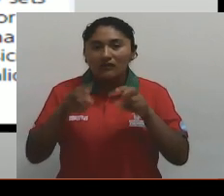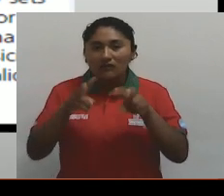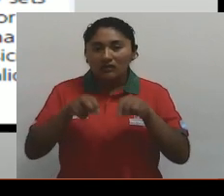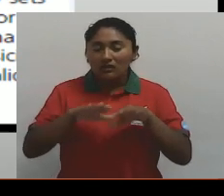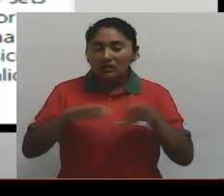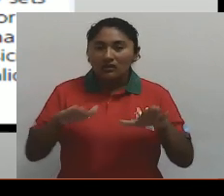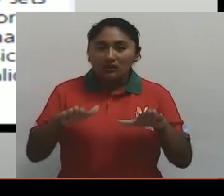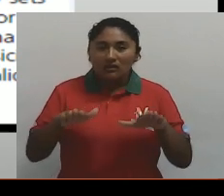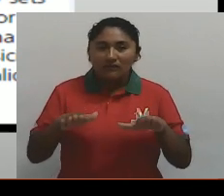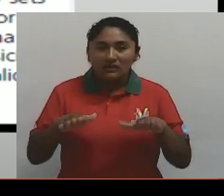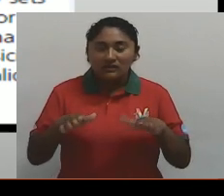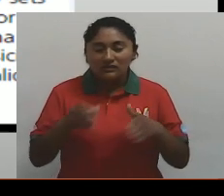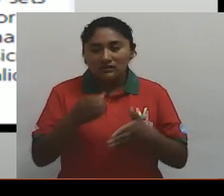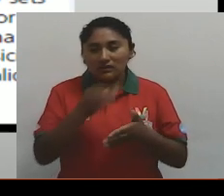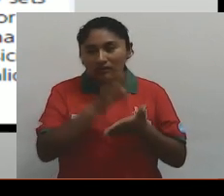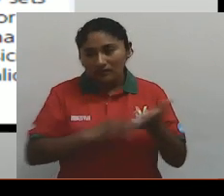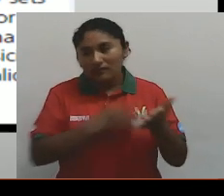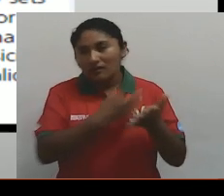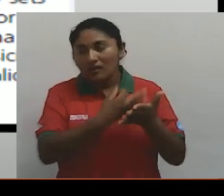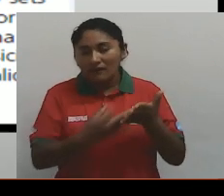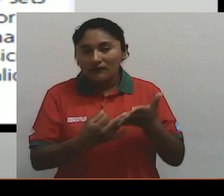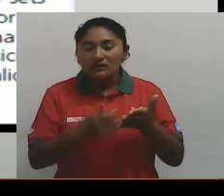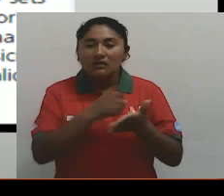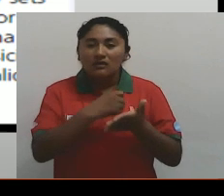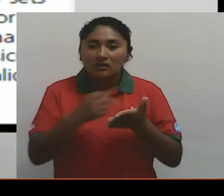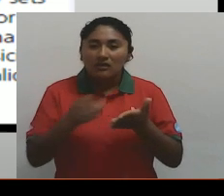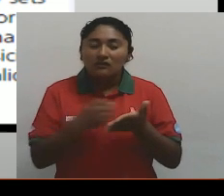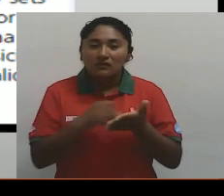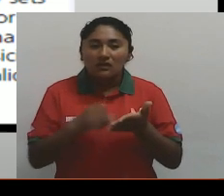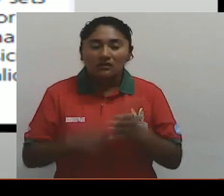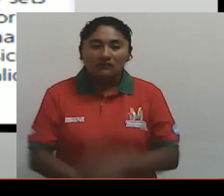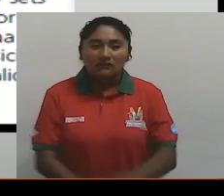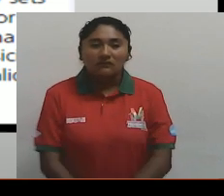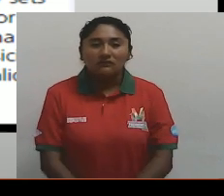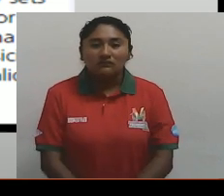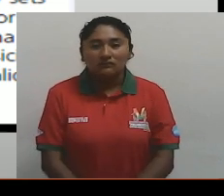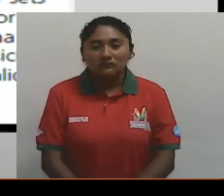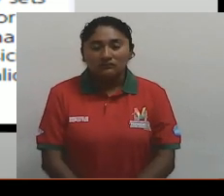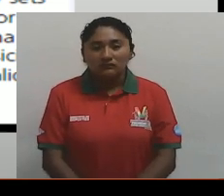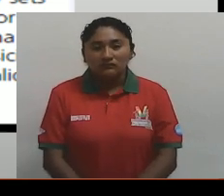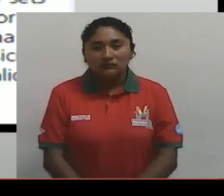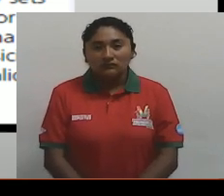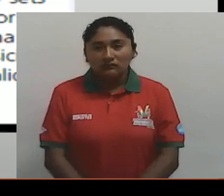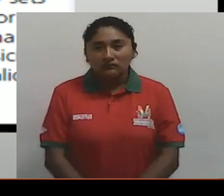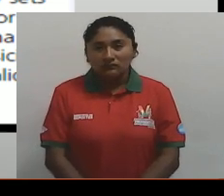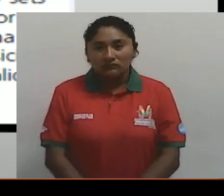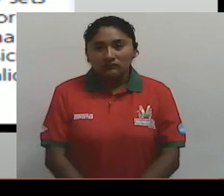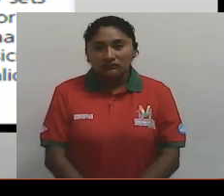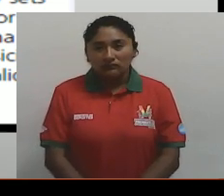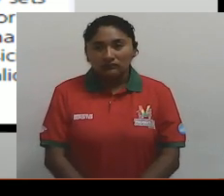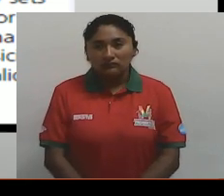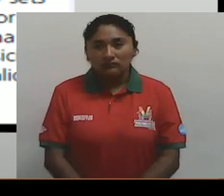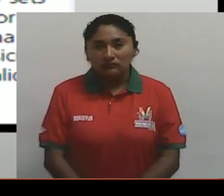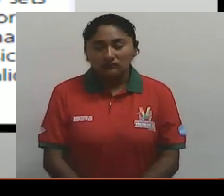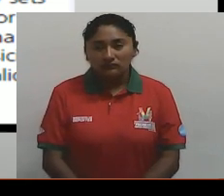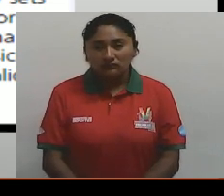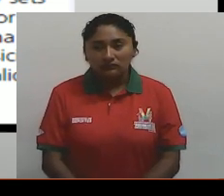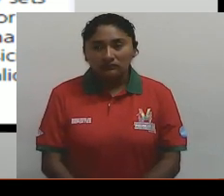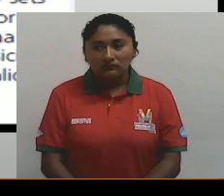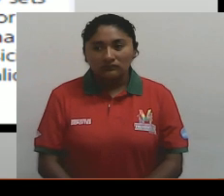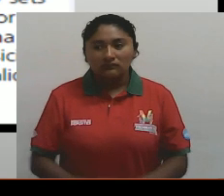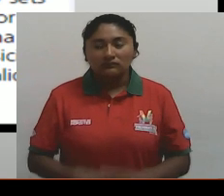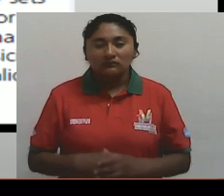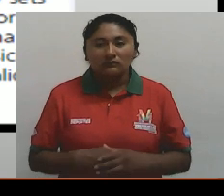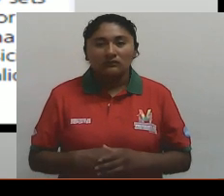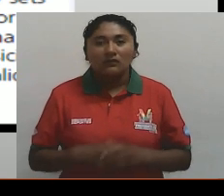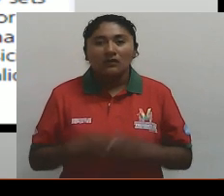está registrado en la lista de jugadores, el equipo en falta perderá todos los puntos y set 0-25 si fuera necesario, ganando desde